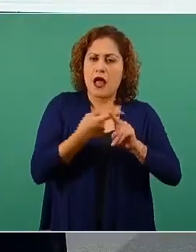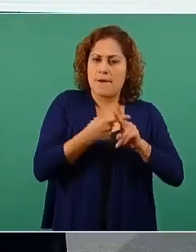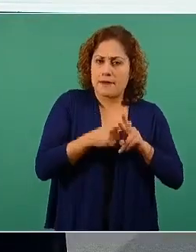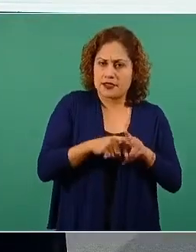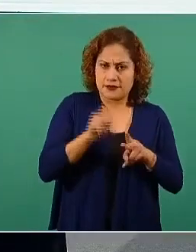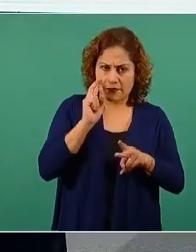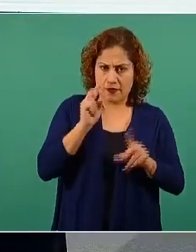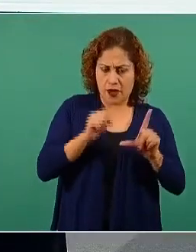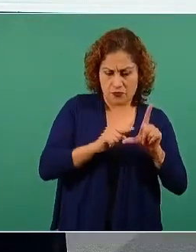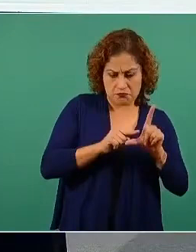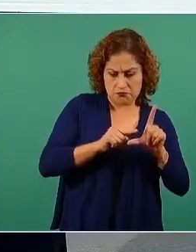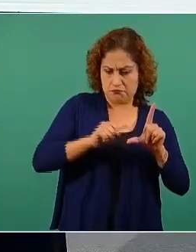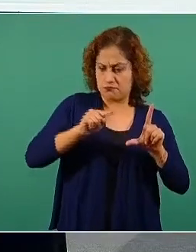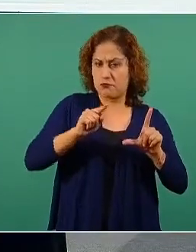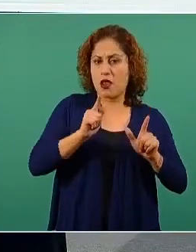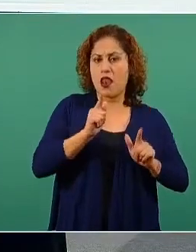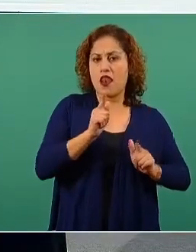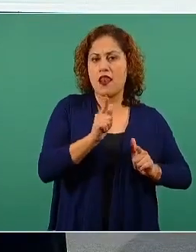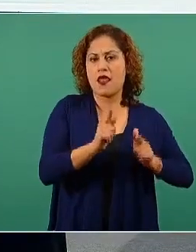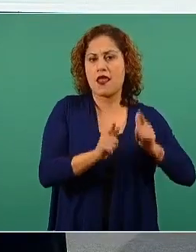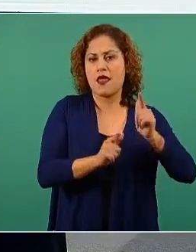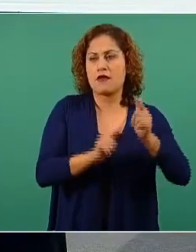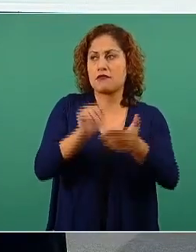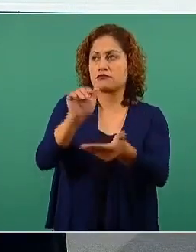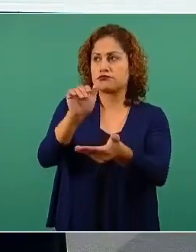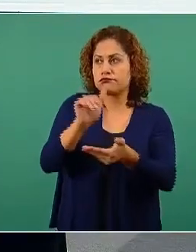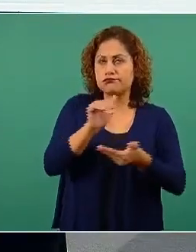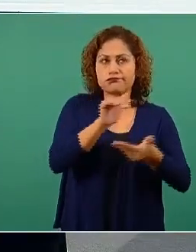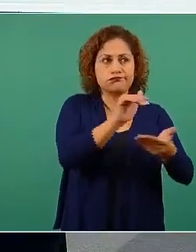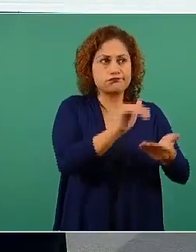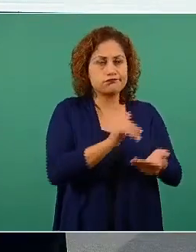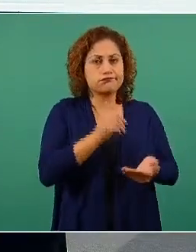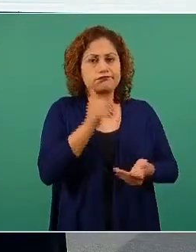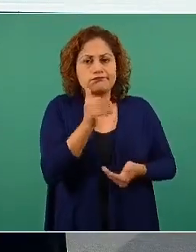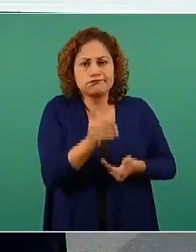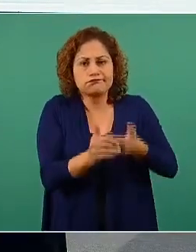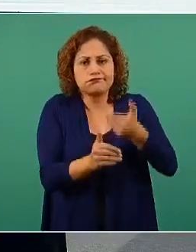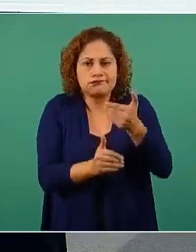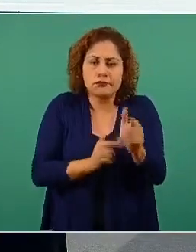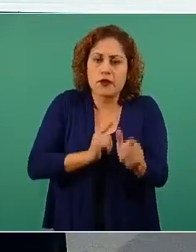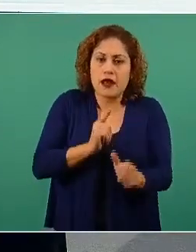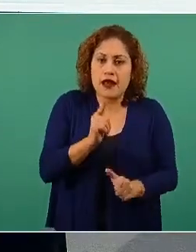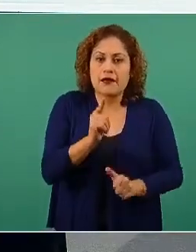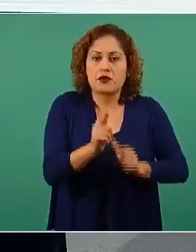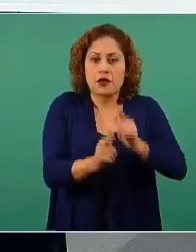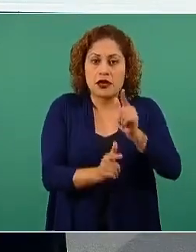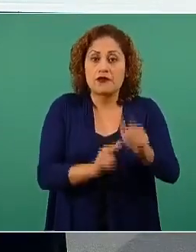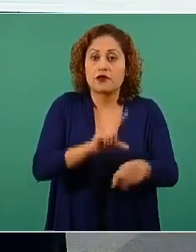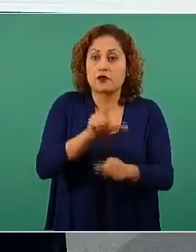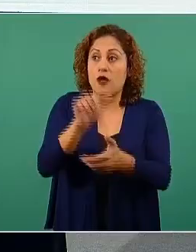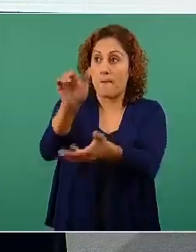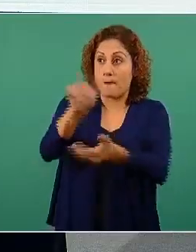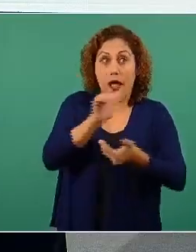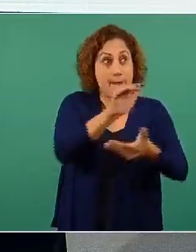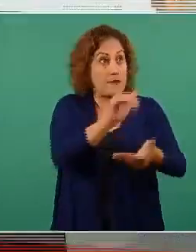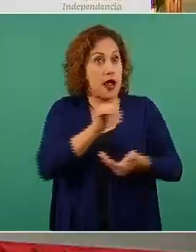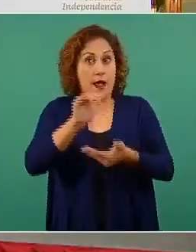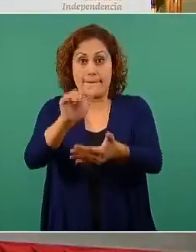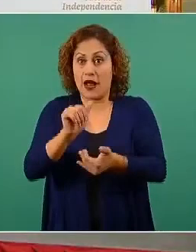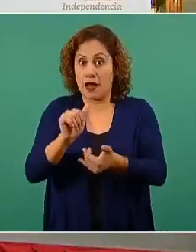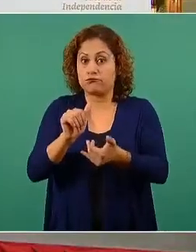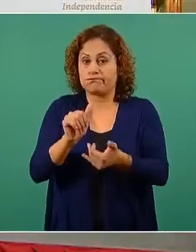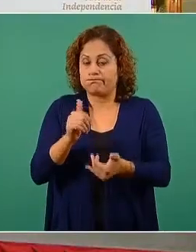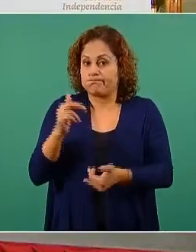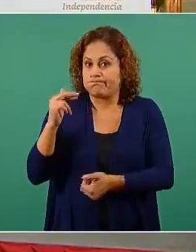de calibración, poca vacuna, pocos territorios, pocas personas, después fue creciendo y ahora estamos a